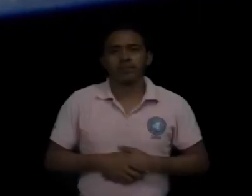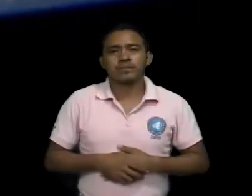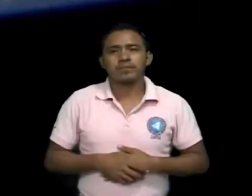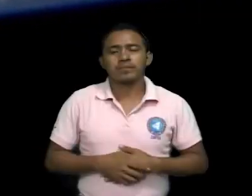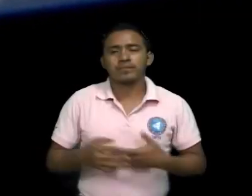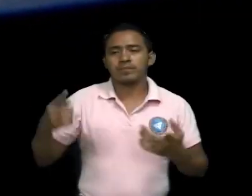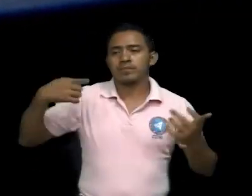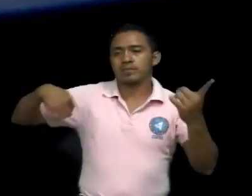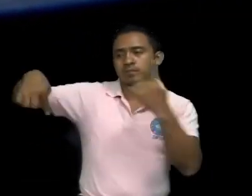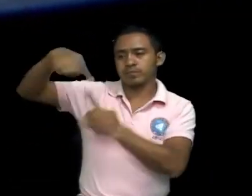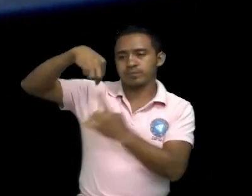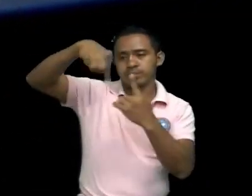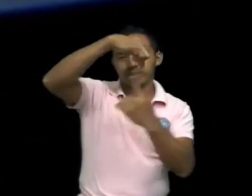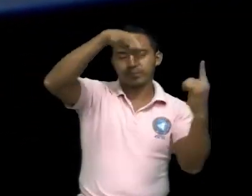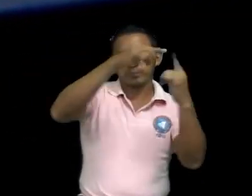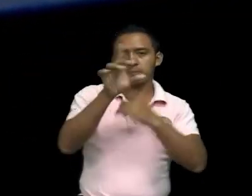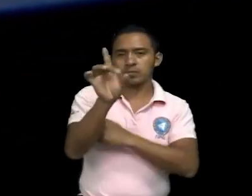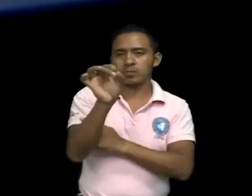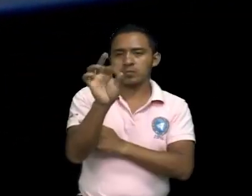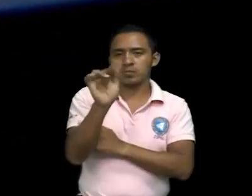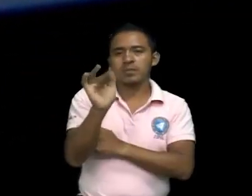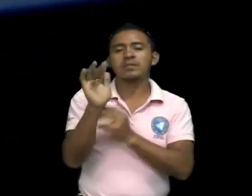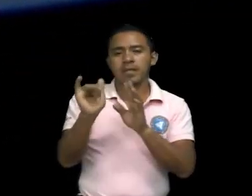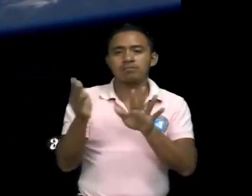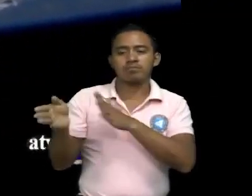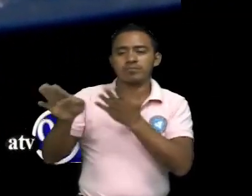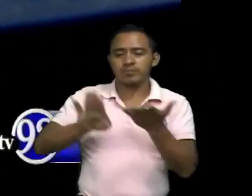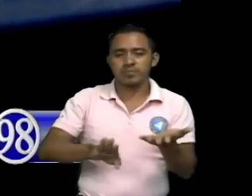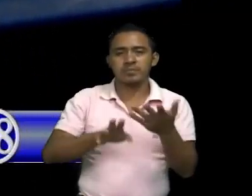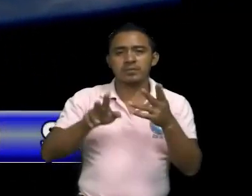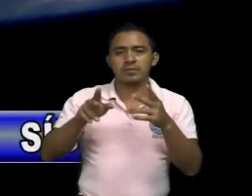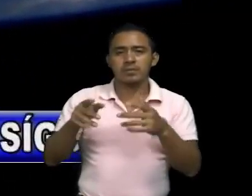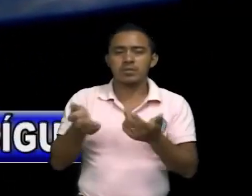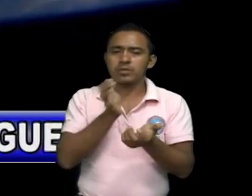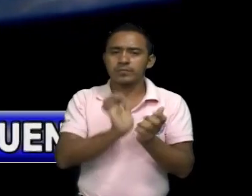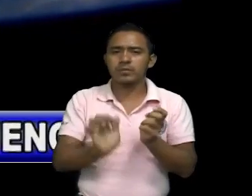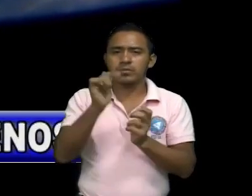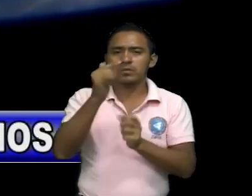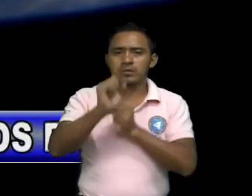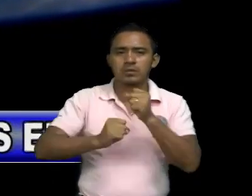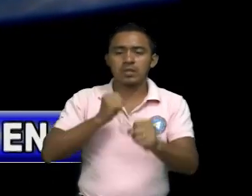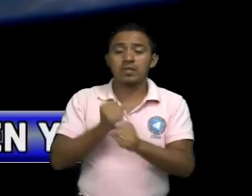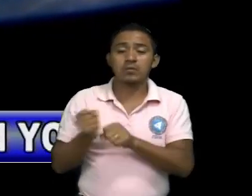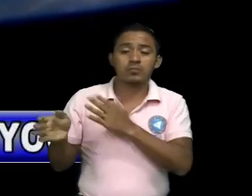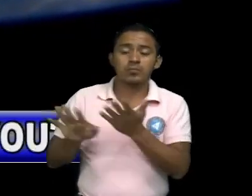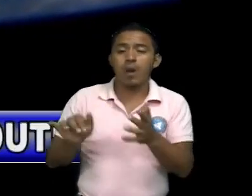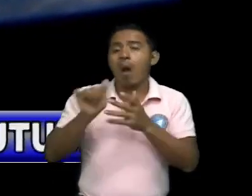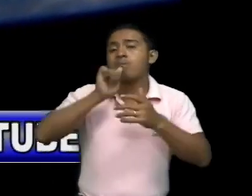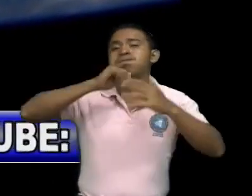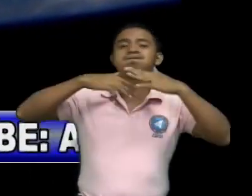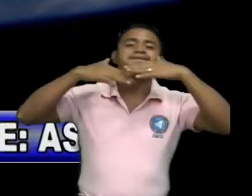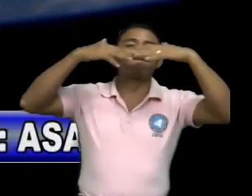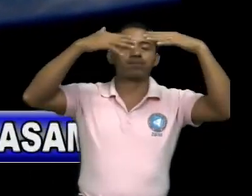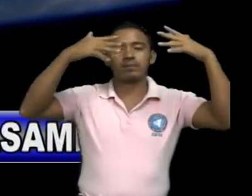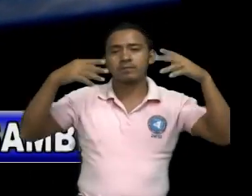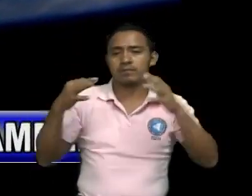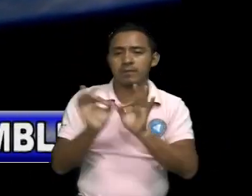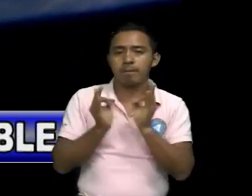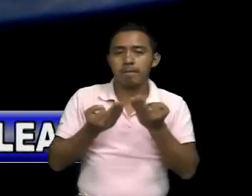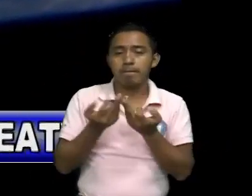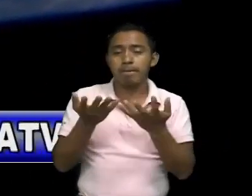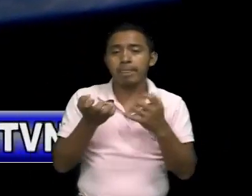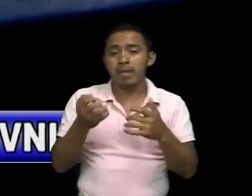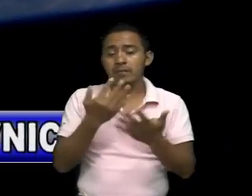El huracán Dorian se ha cobrado la primera víctima en las Bahamas, donde un niño de 7 años ha muerto ahogado cuando junto a su familia